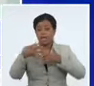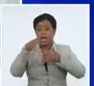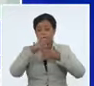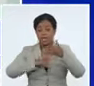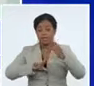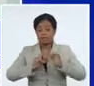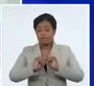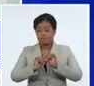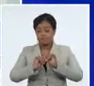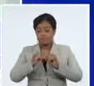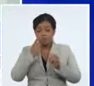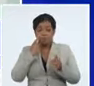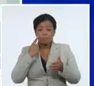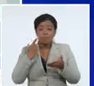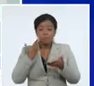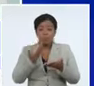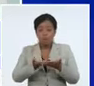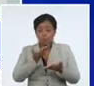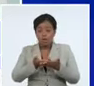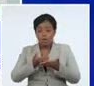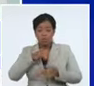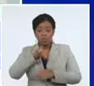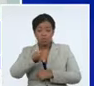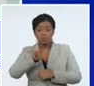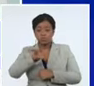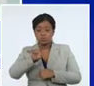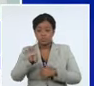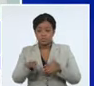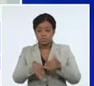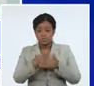del muestreo en los últimos 15 días,